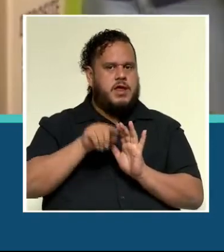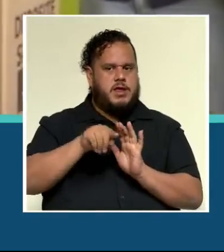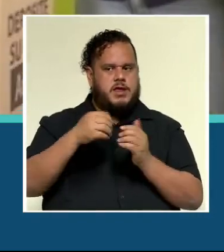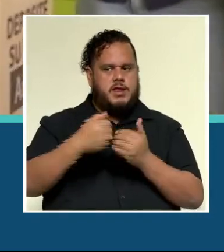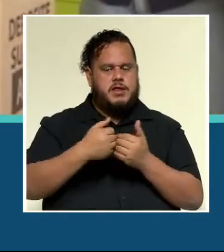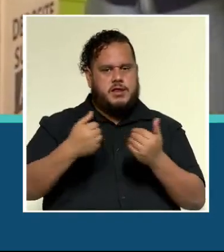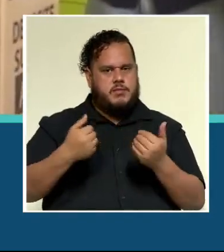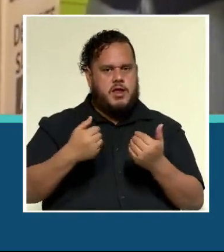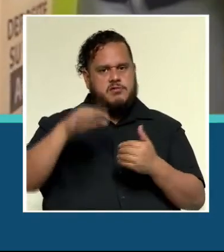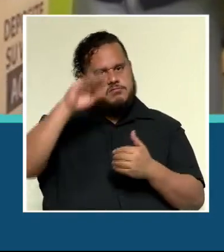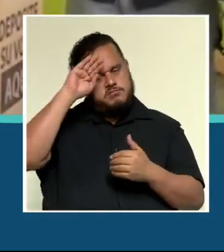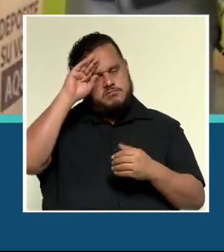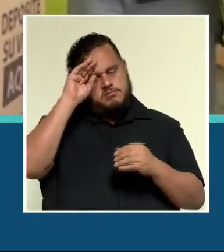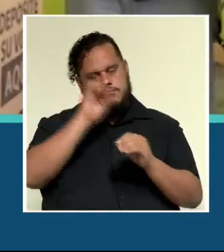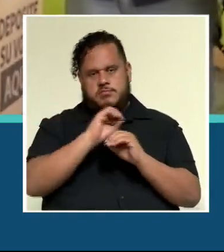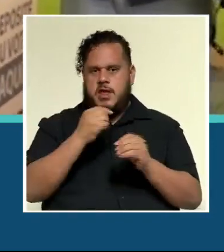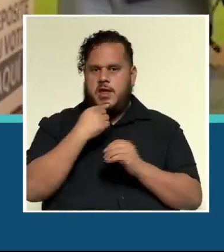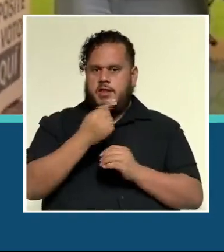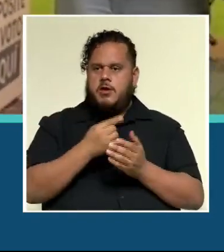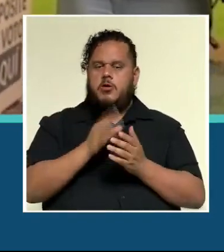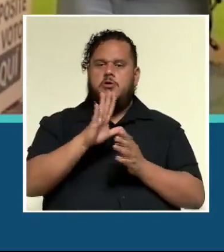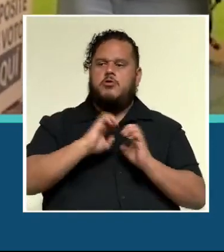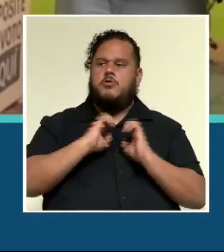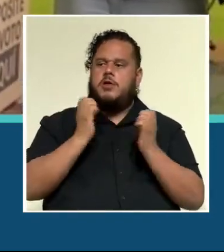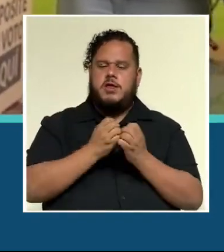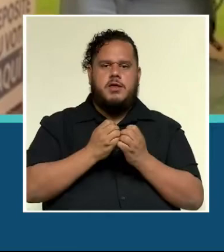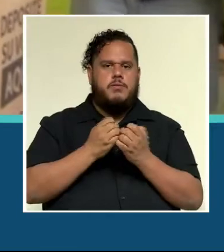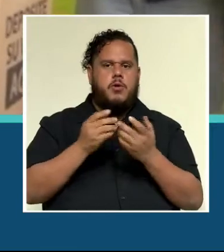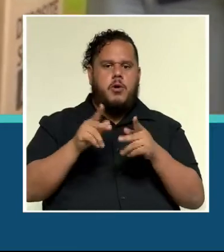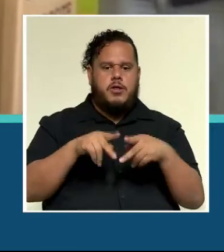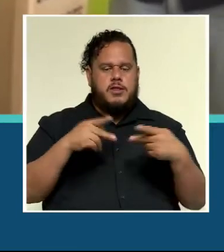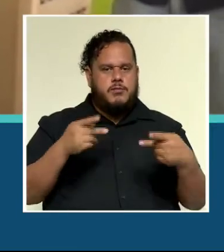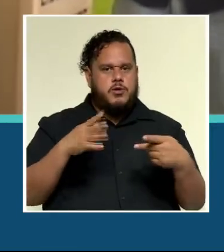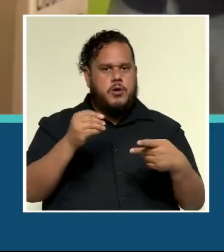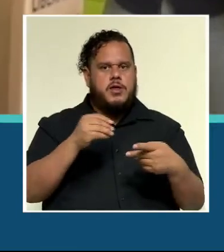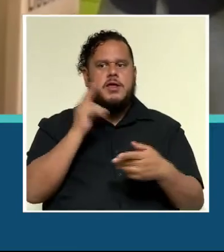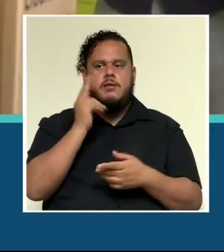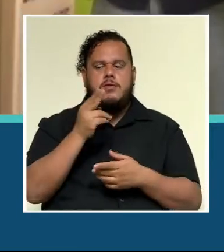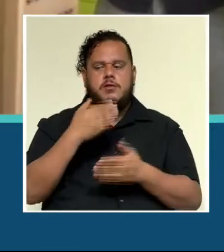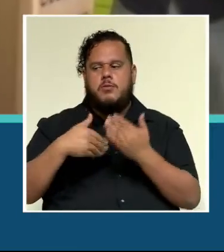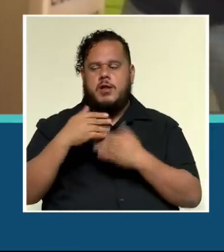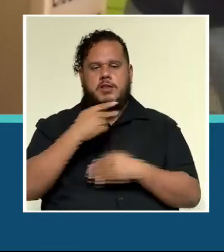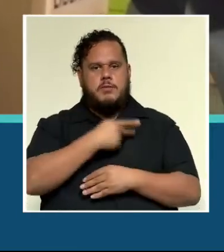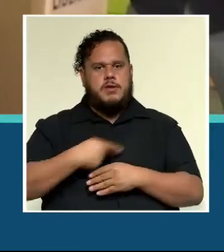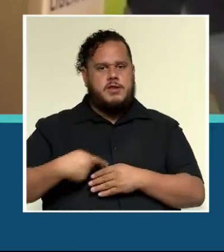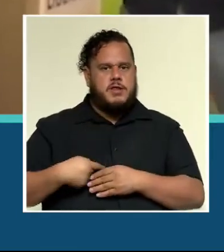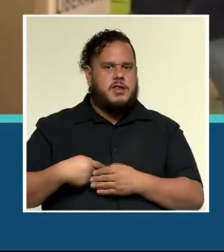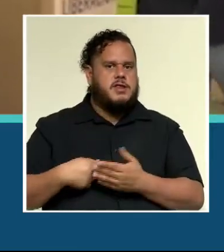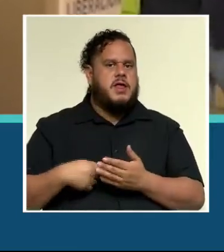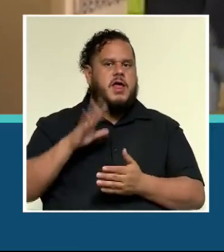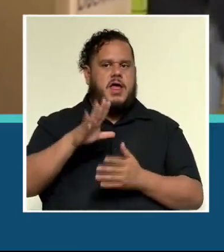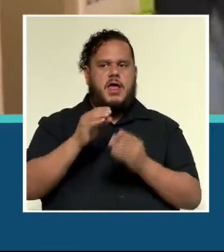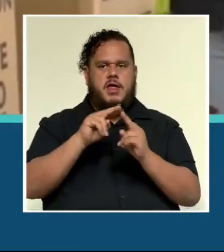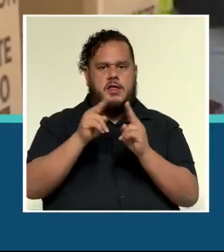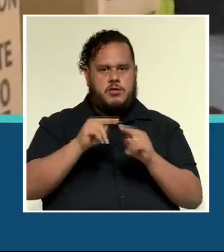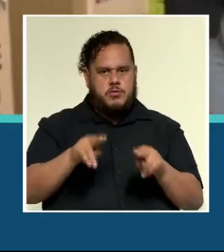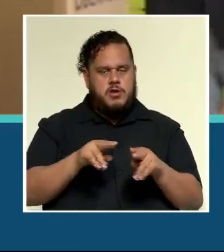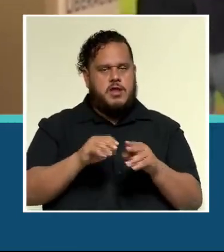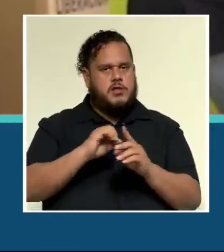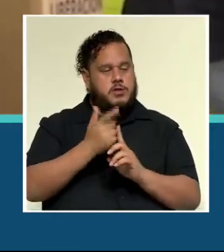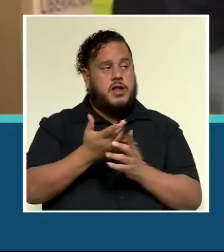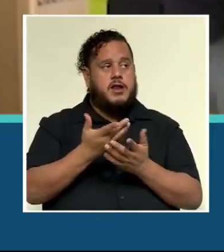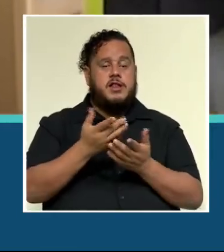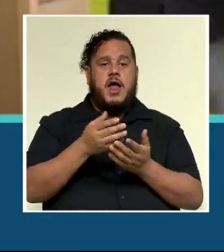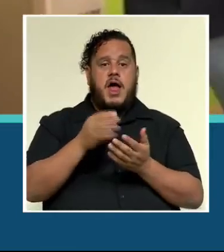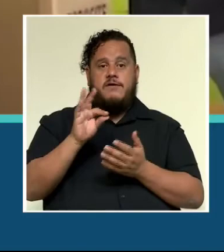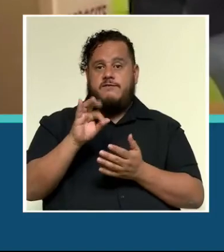sin síntomas, según expuso su equipo de prensa y el mismo expresidente de la República en sus redes sociales. Por ahora,